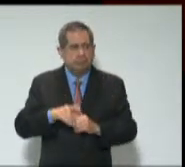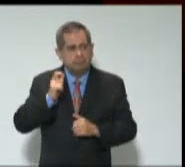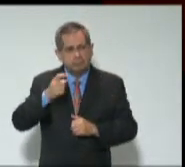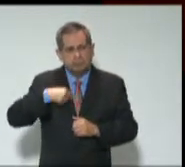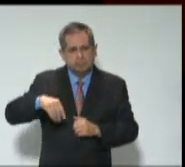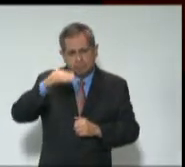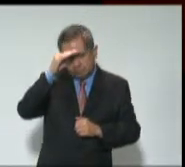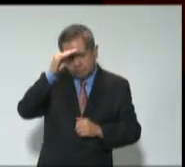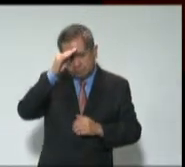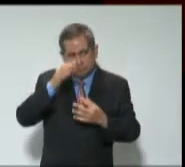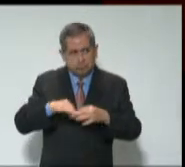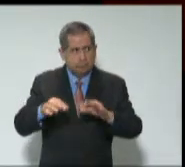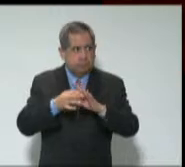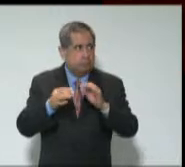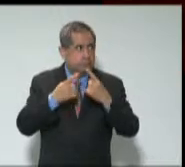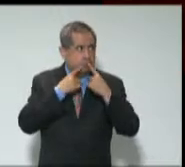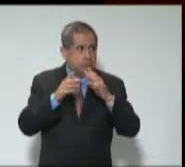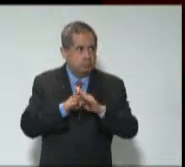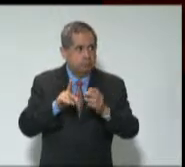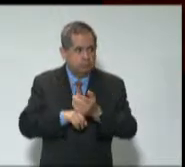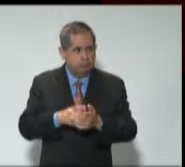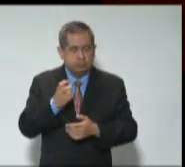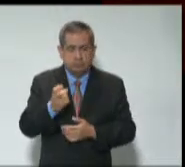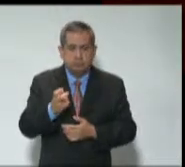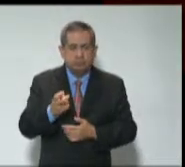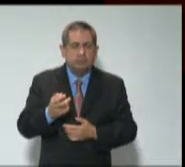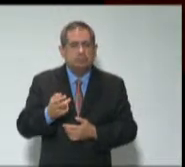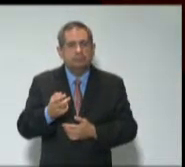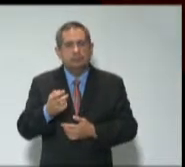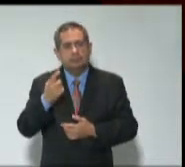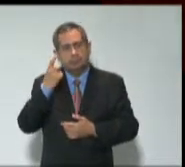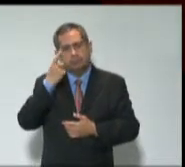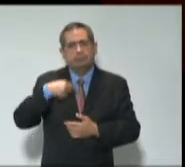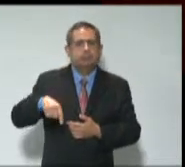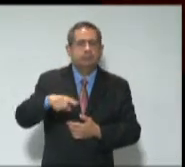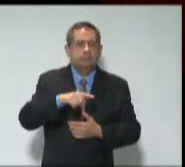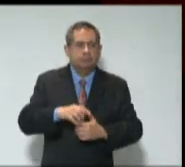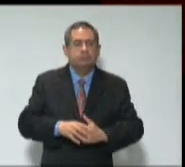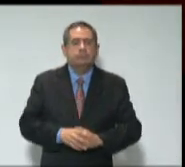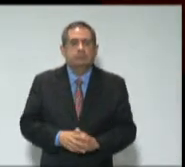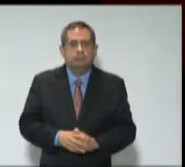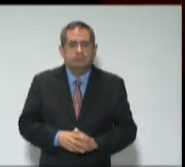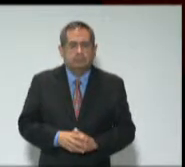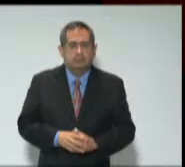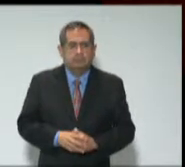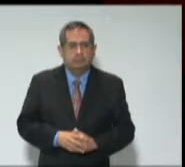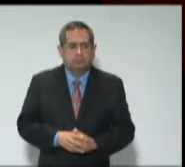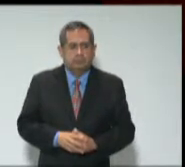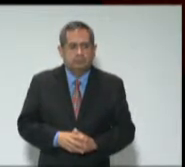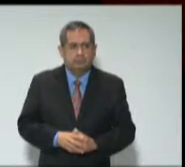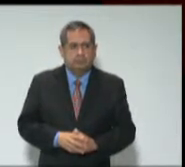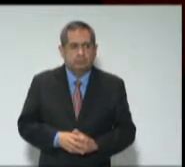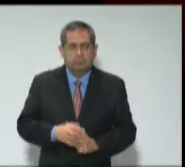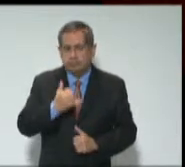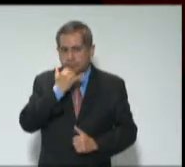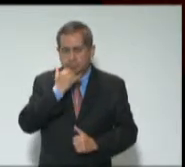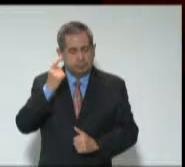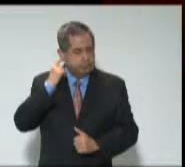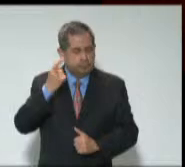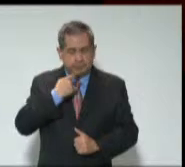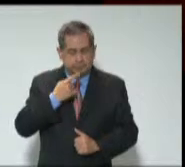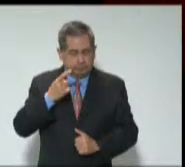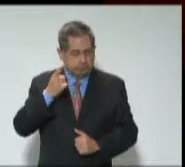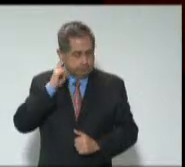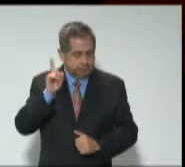que hoy es vital en el más auténtico sentido de la palabra en medio de la ya prolongada pandemia que sufrimos la